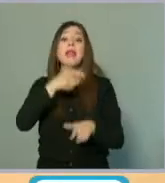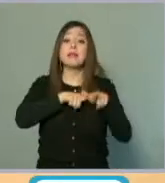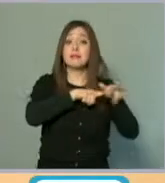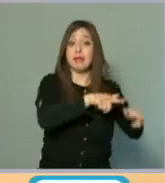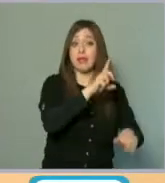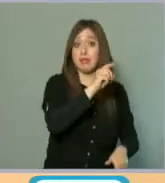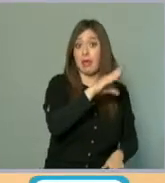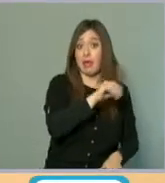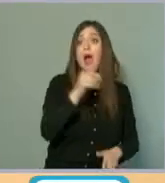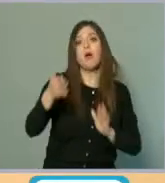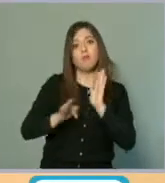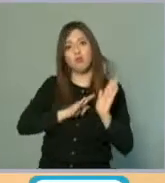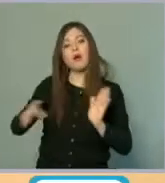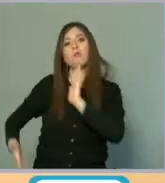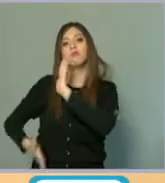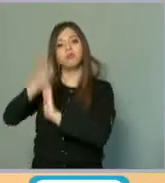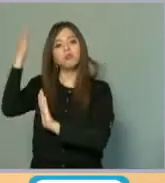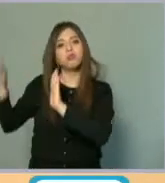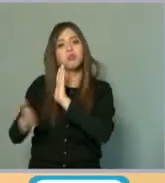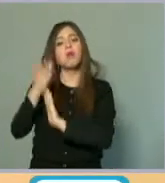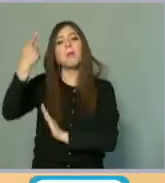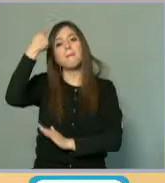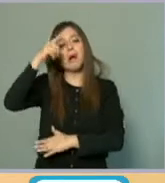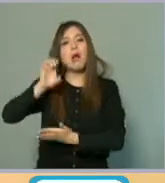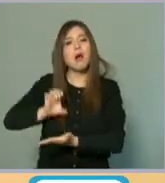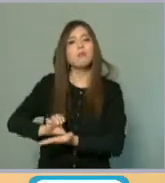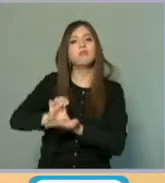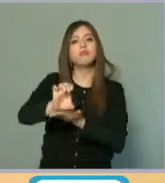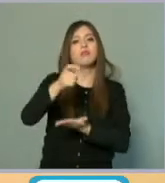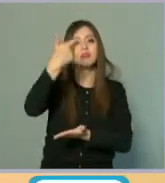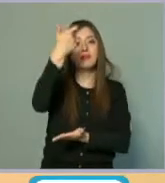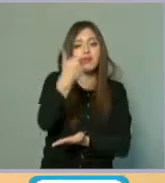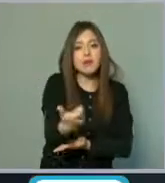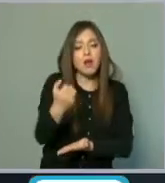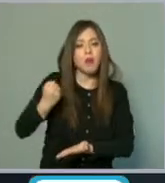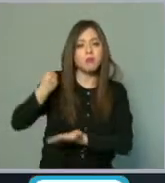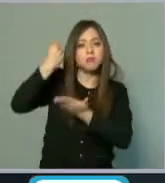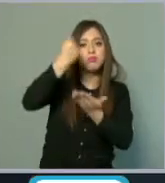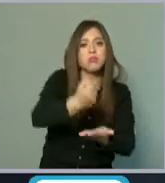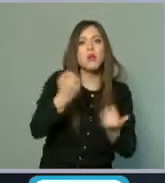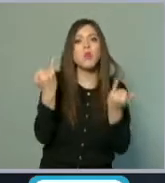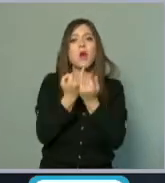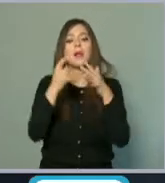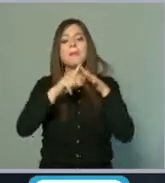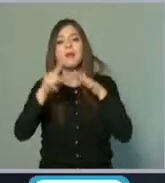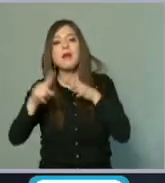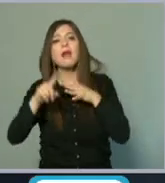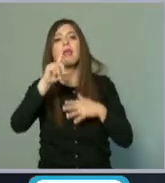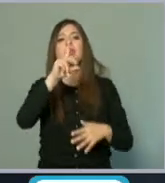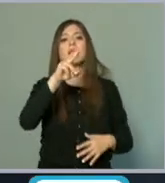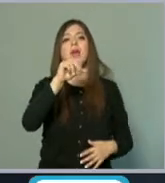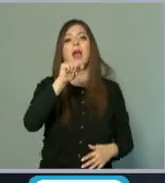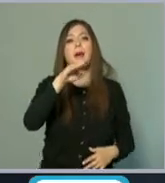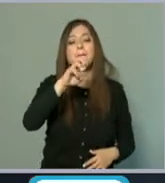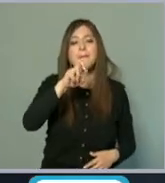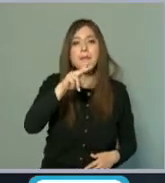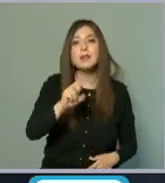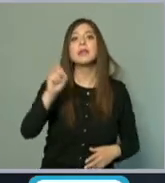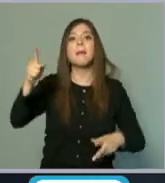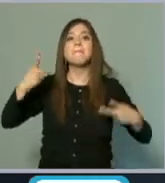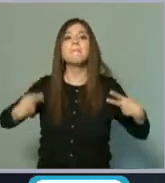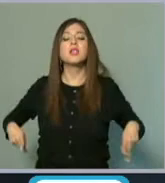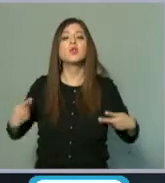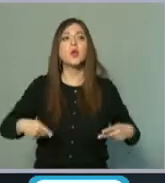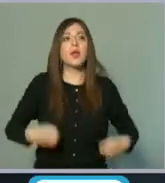presupuesto, justamente en las negociaciones de presupuesto está tratando de meter el tema de la inmigración, los Dreamers, los indocumentados, pero también es